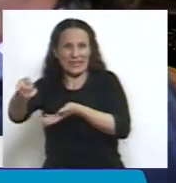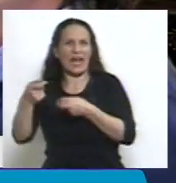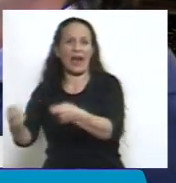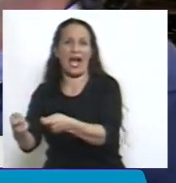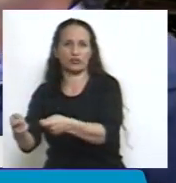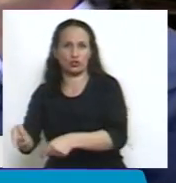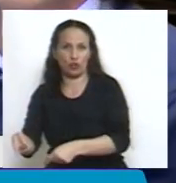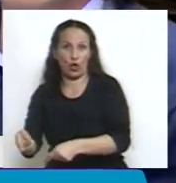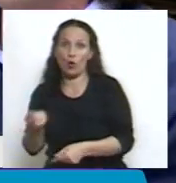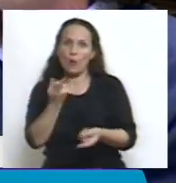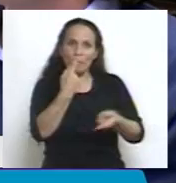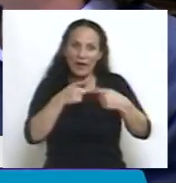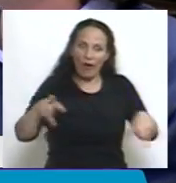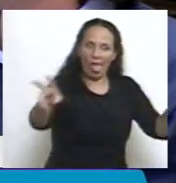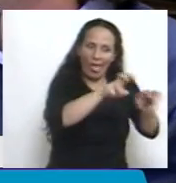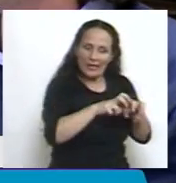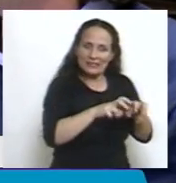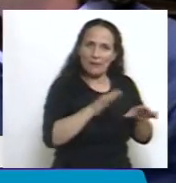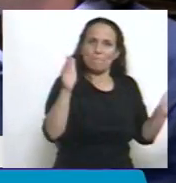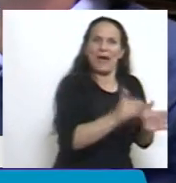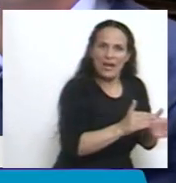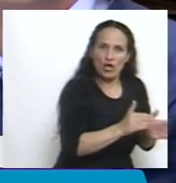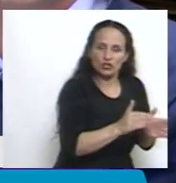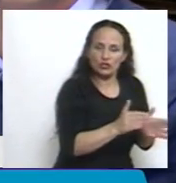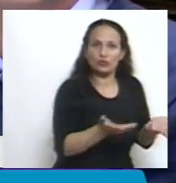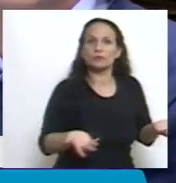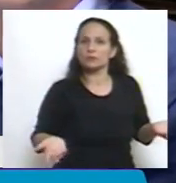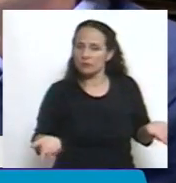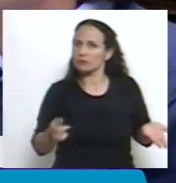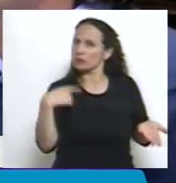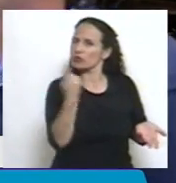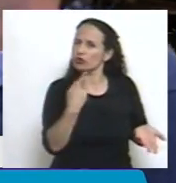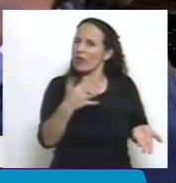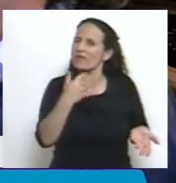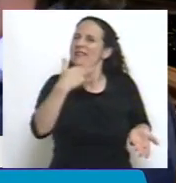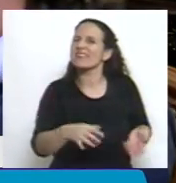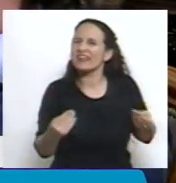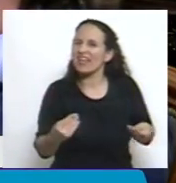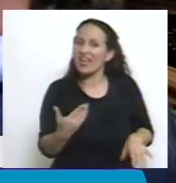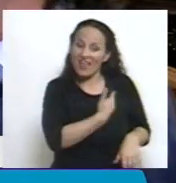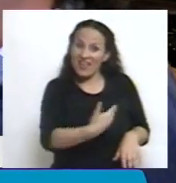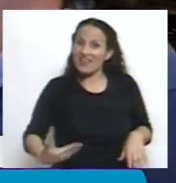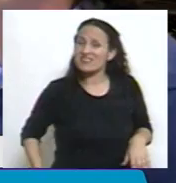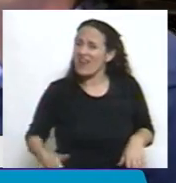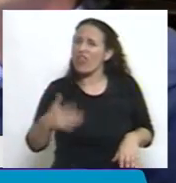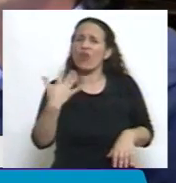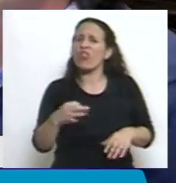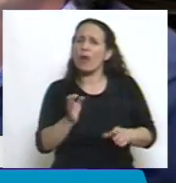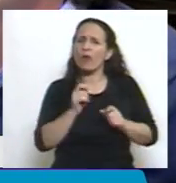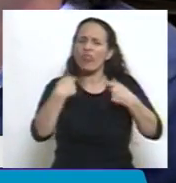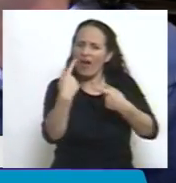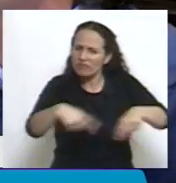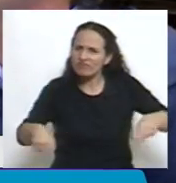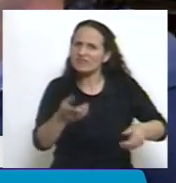pero que no aumenta su productividad, de hecho pierde productividad. Y nosotros tenemos que entender que el Estado es el principal proveedor de bienes y servicios de cualquier